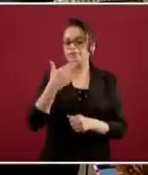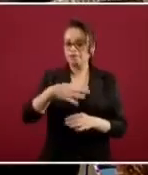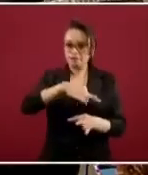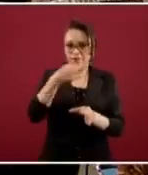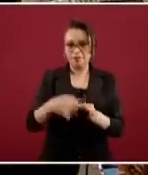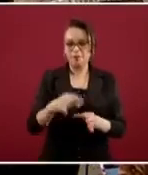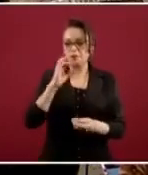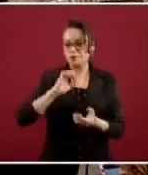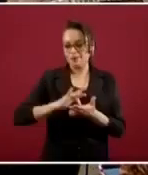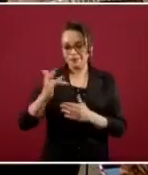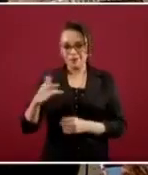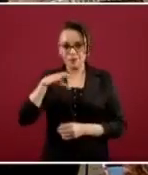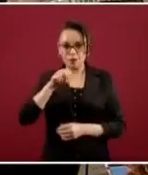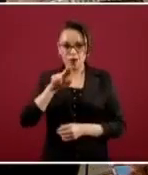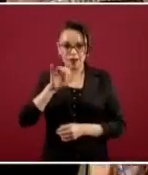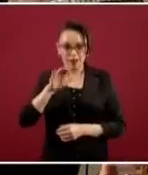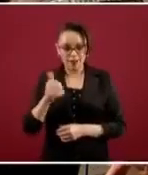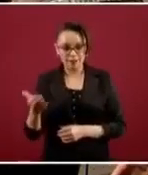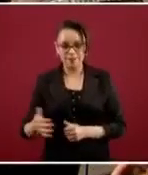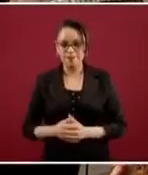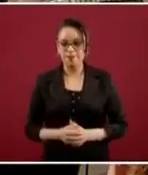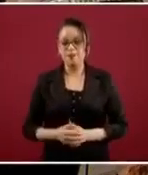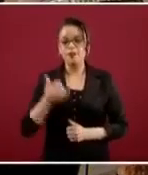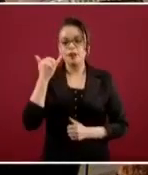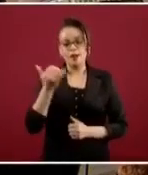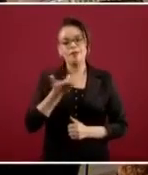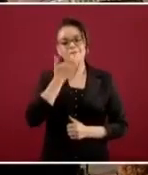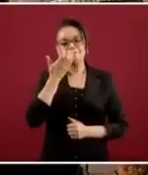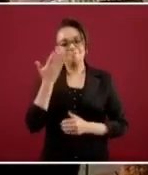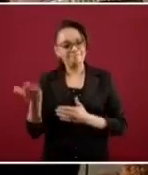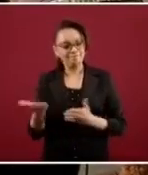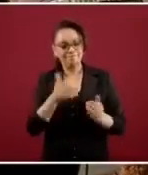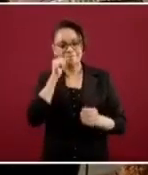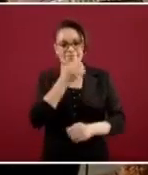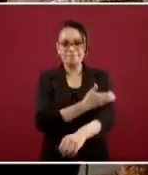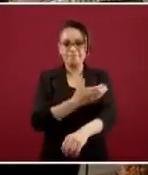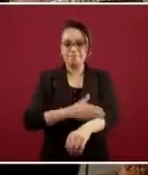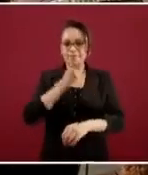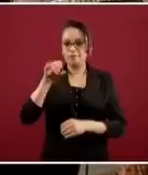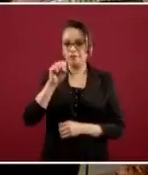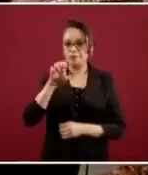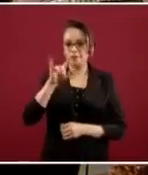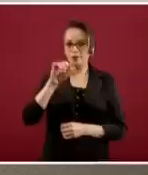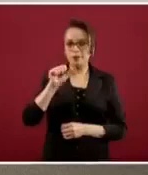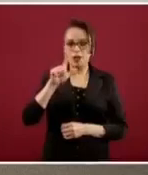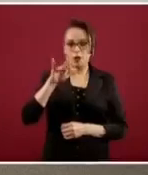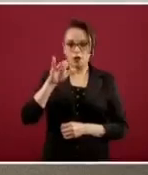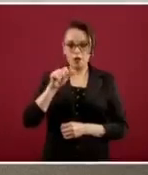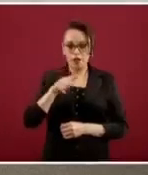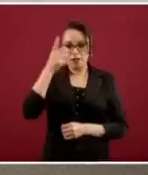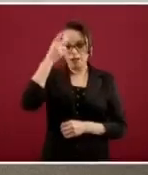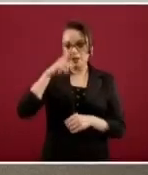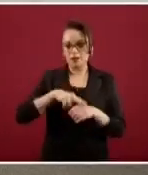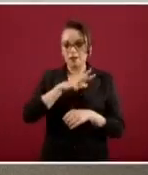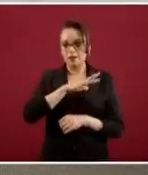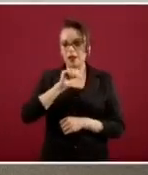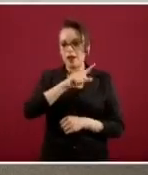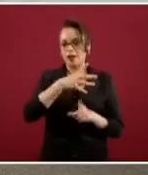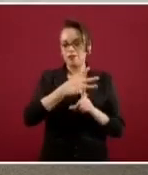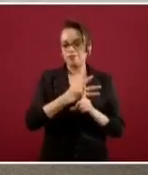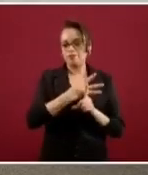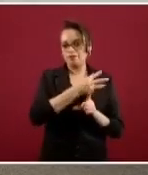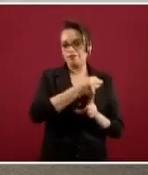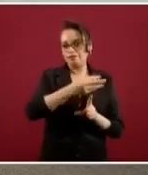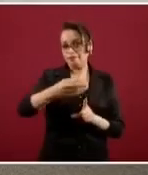Bienvenida. Desde luego nos acompaña, como es costumbre, el doctor José Luis Alomía, director general de Epidemiología. Y entonces empezaríamos con